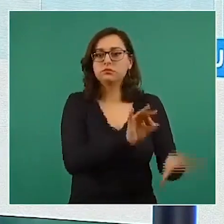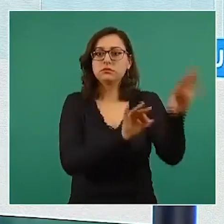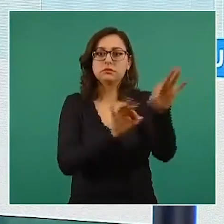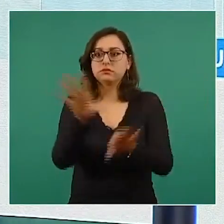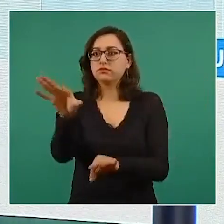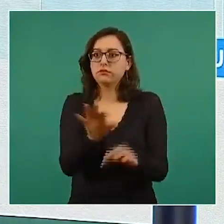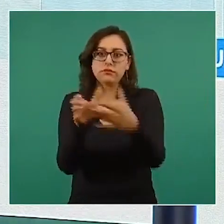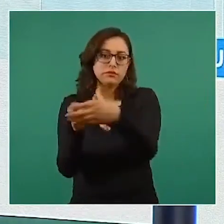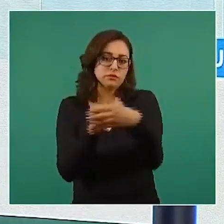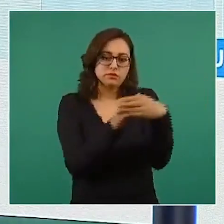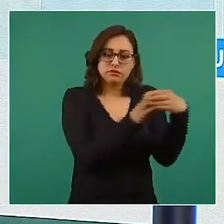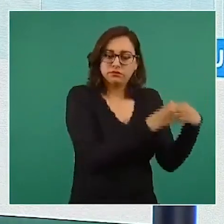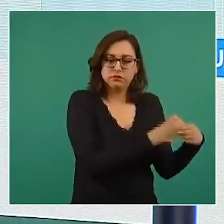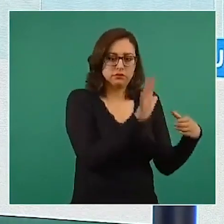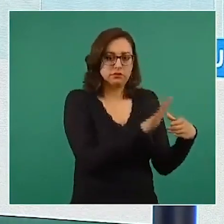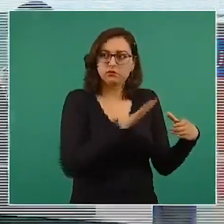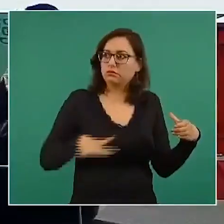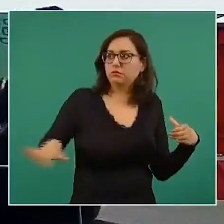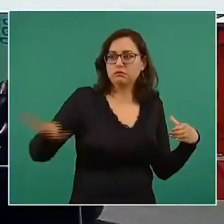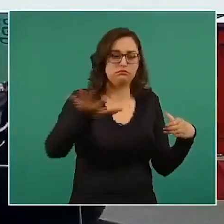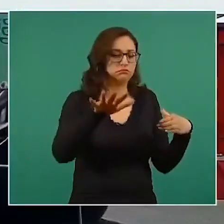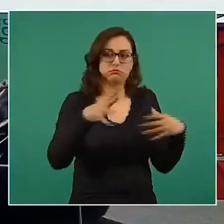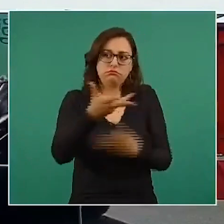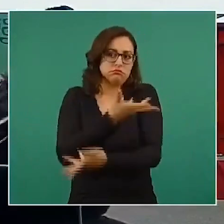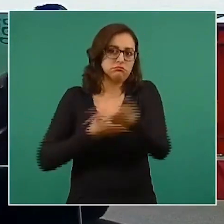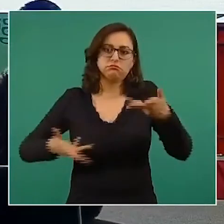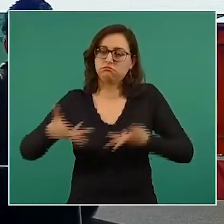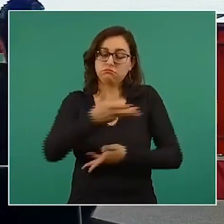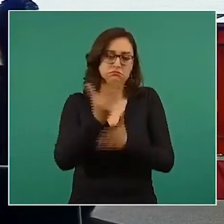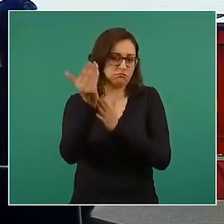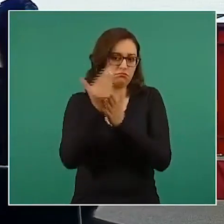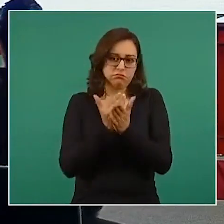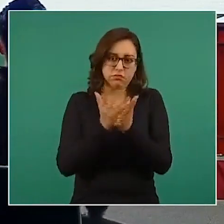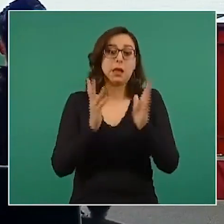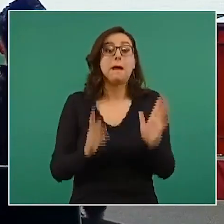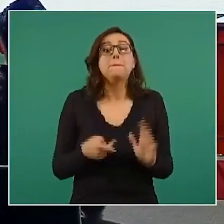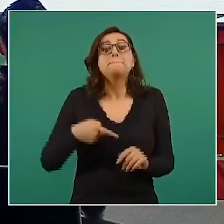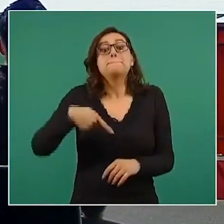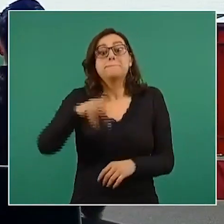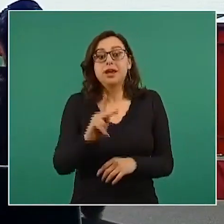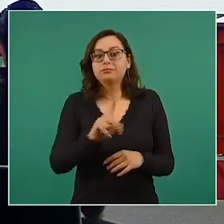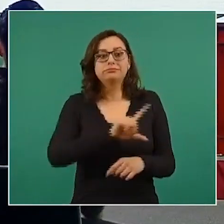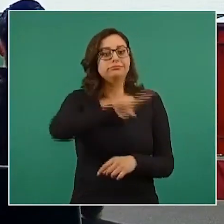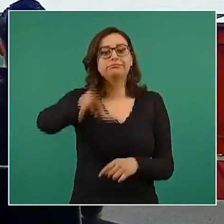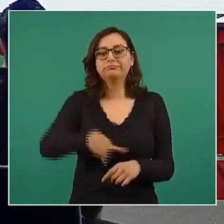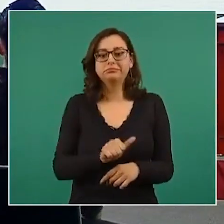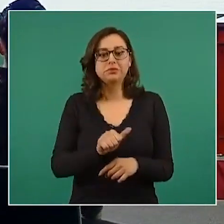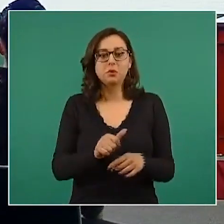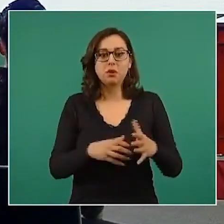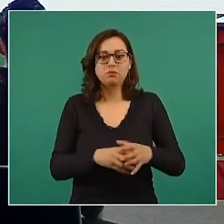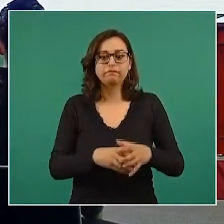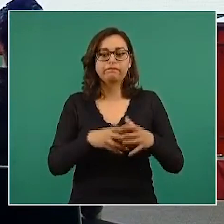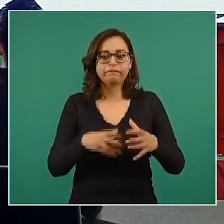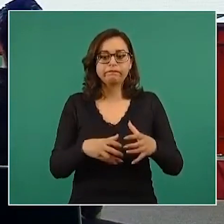en cuarentena de todo ese subsistema. Pero como comentamos muchas veces al inicio de la epidemia, llega un punto en donde es una